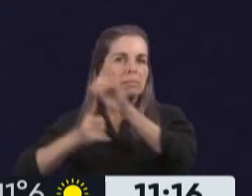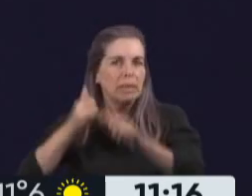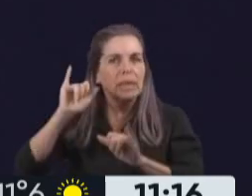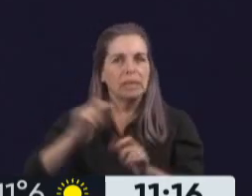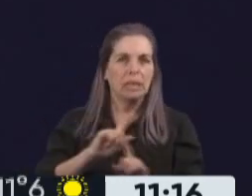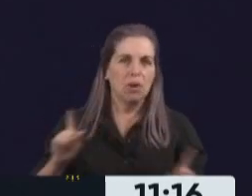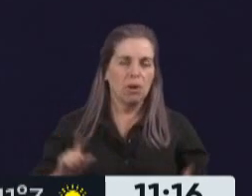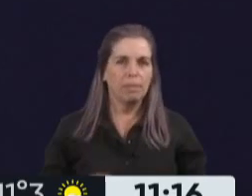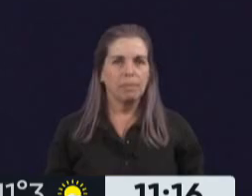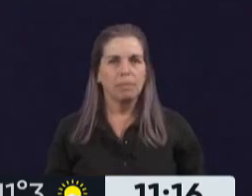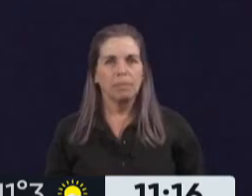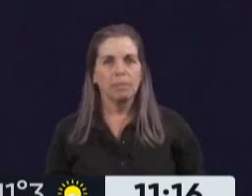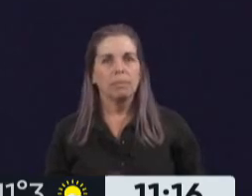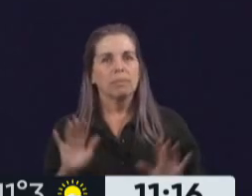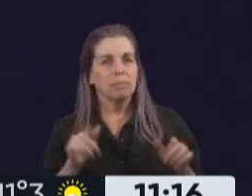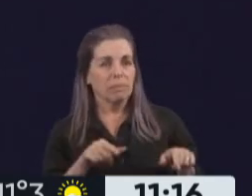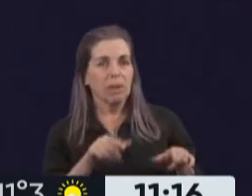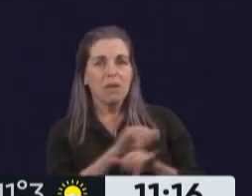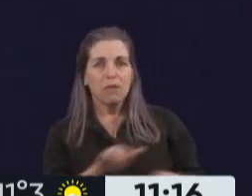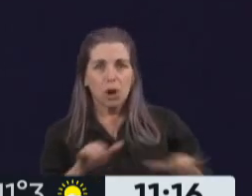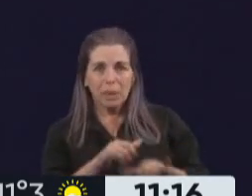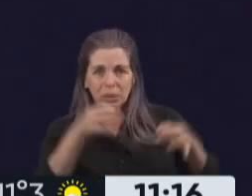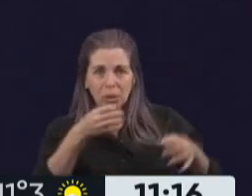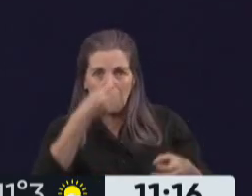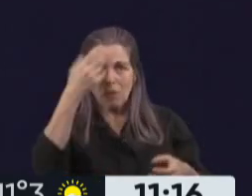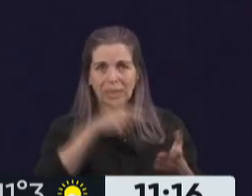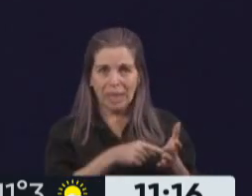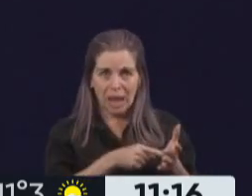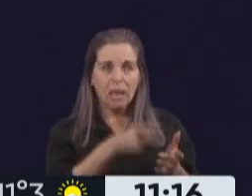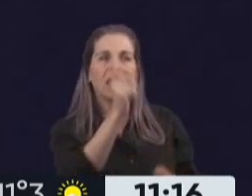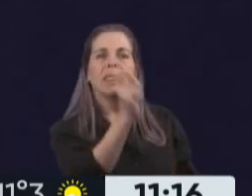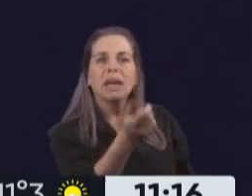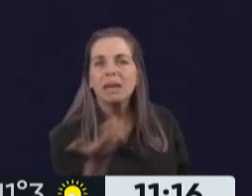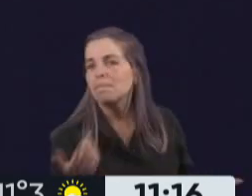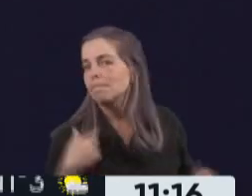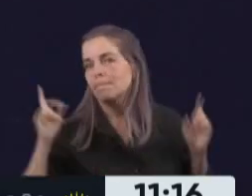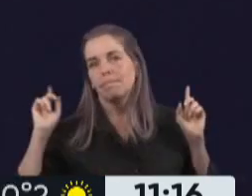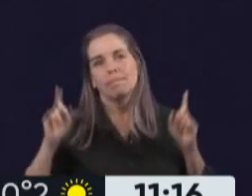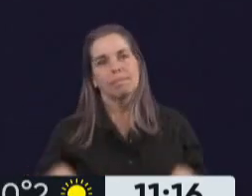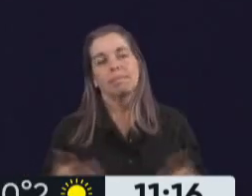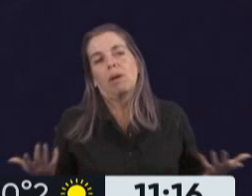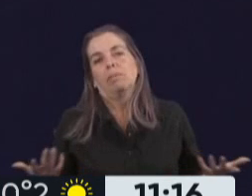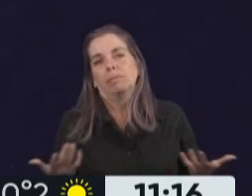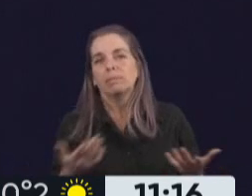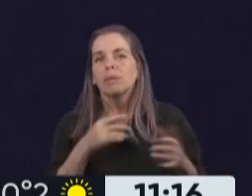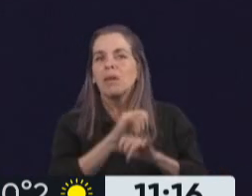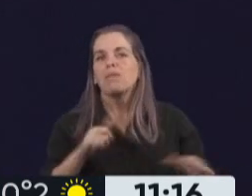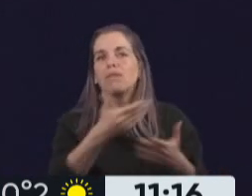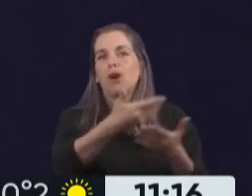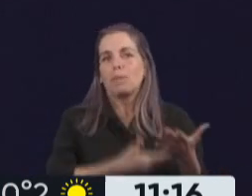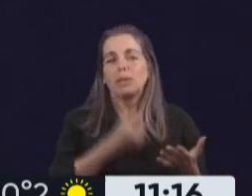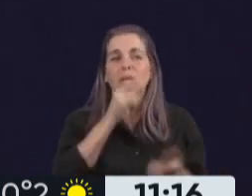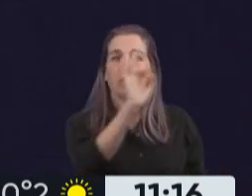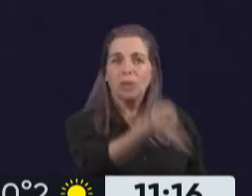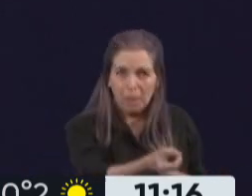o no. Pero esta información viene de fuentes oficiales. ¿De quién? No lo sé. Bueno, afirma que viene de fuentes oficiales. Cuando lo sepas me decís